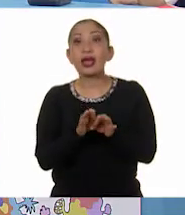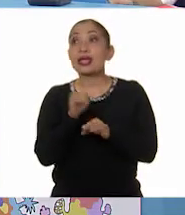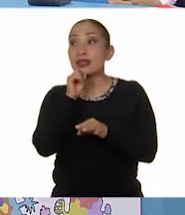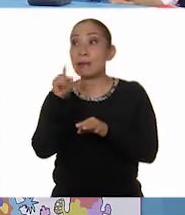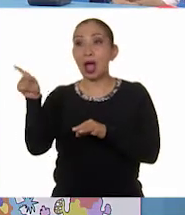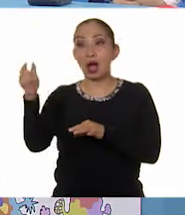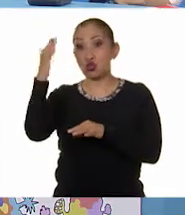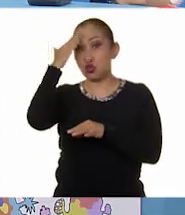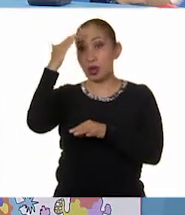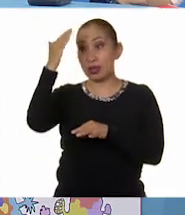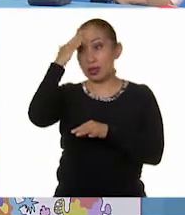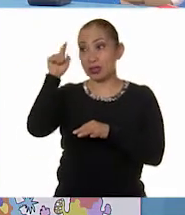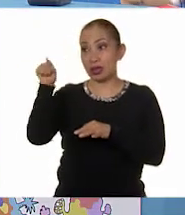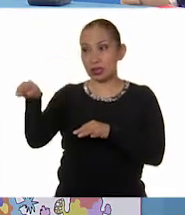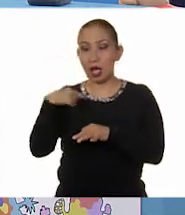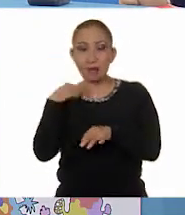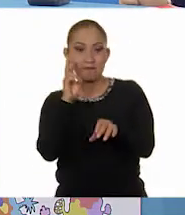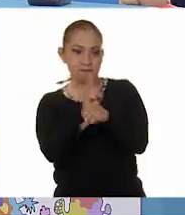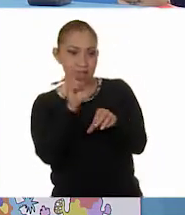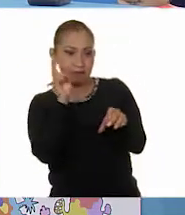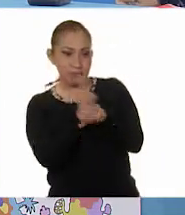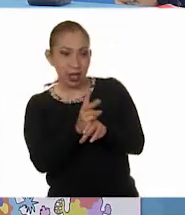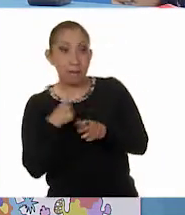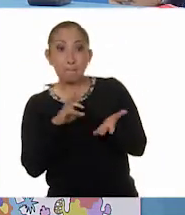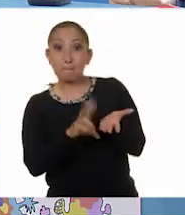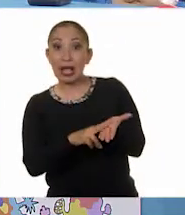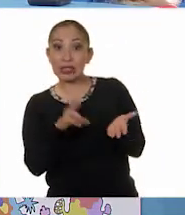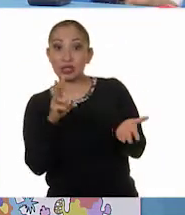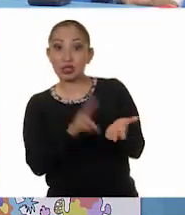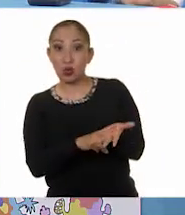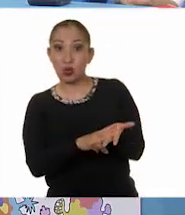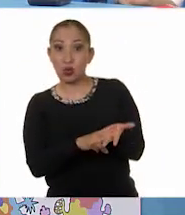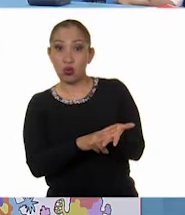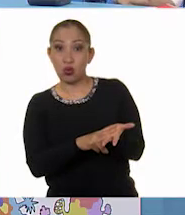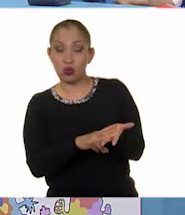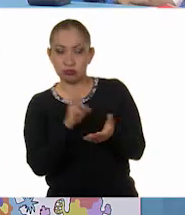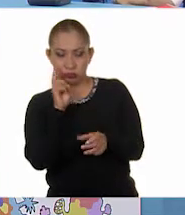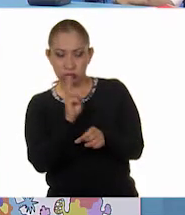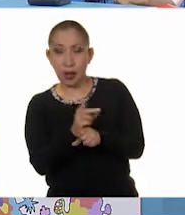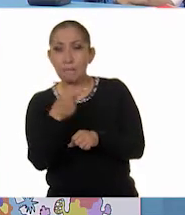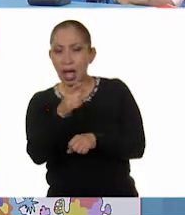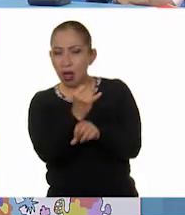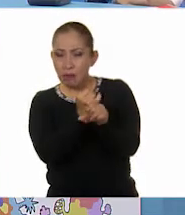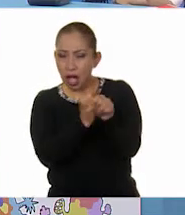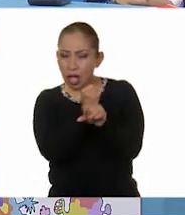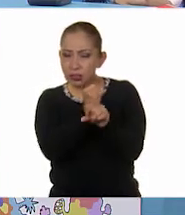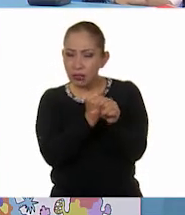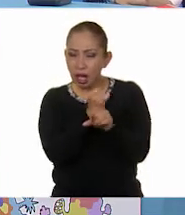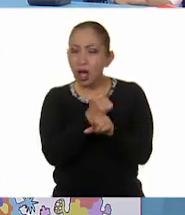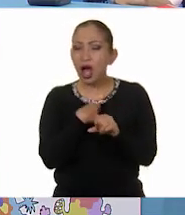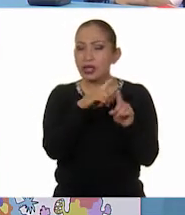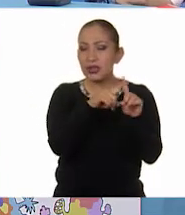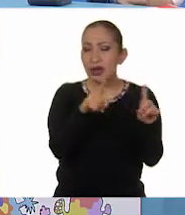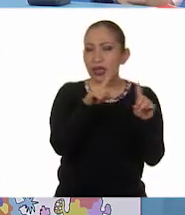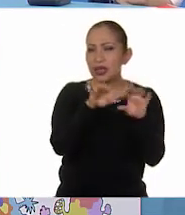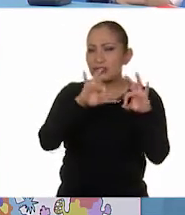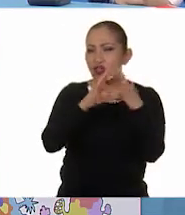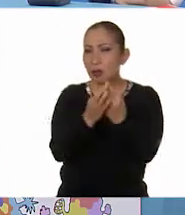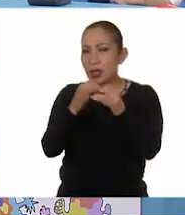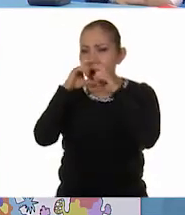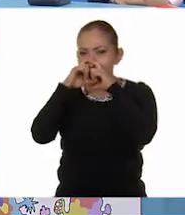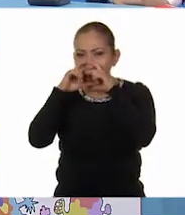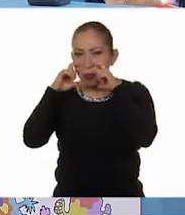las autoridades han tenido que vigilar su precio. Pero fíjense que indagando acerca de los tipos y modelos de